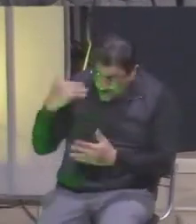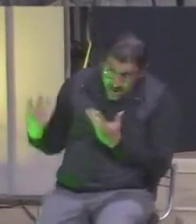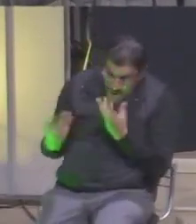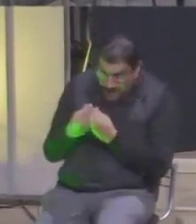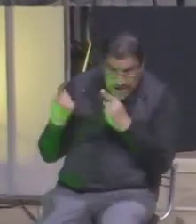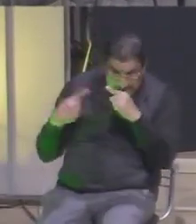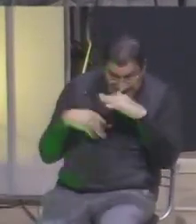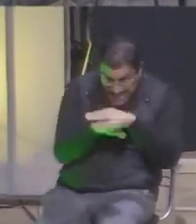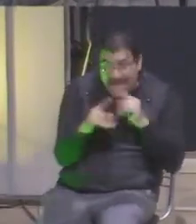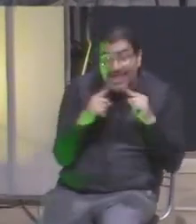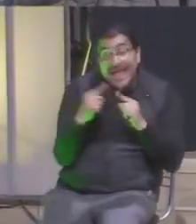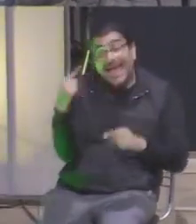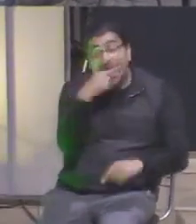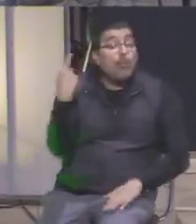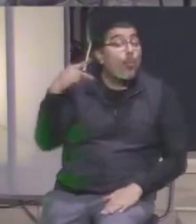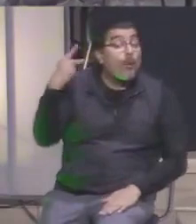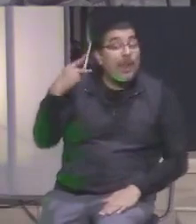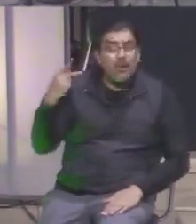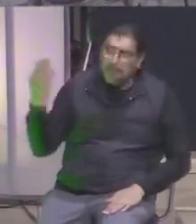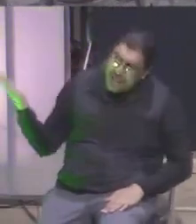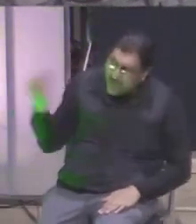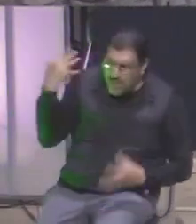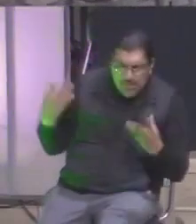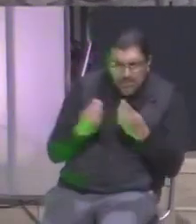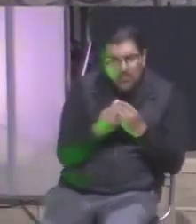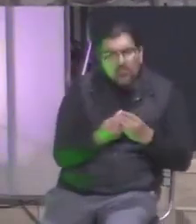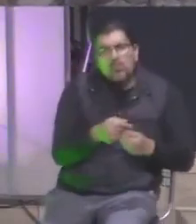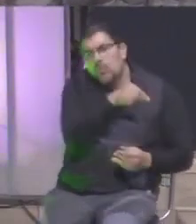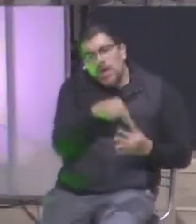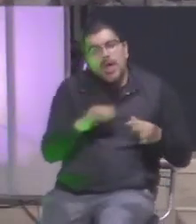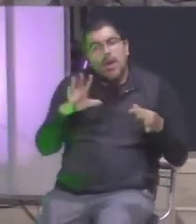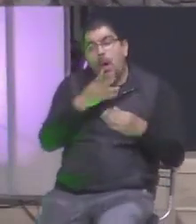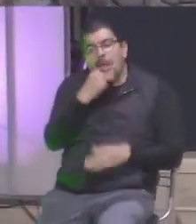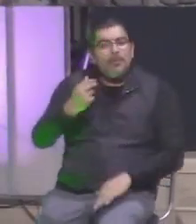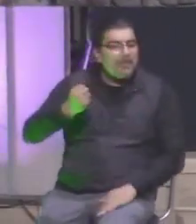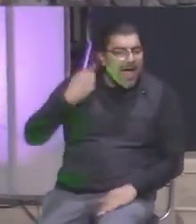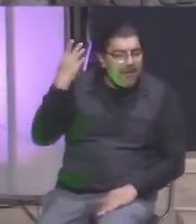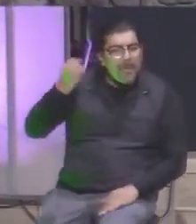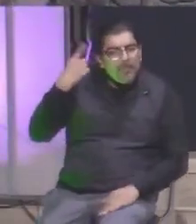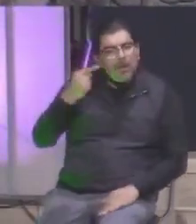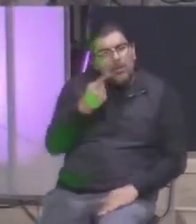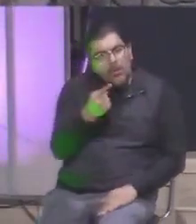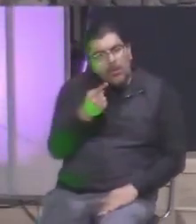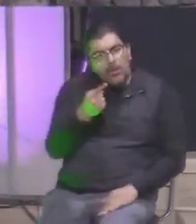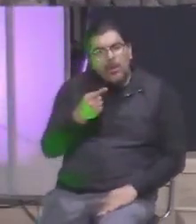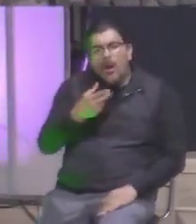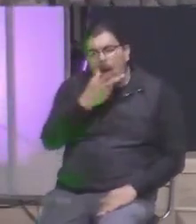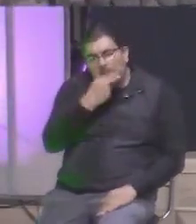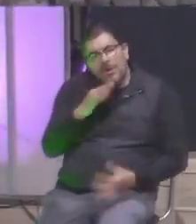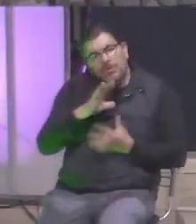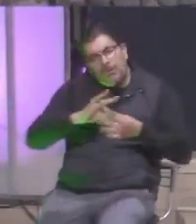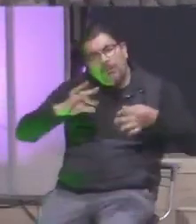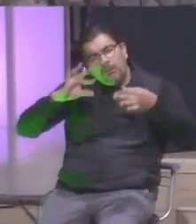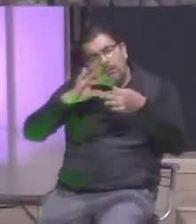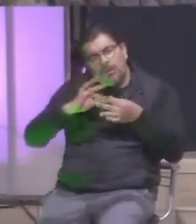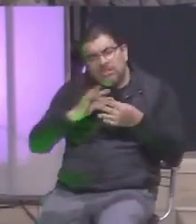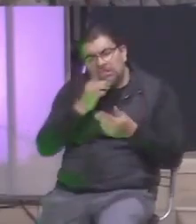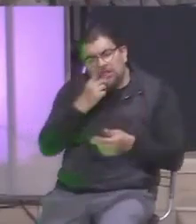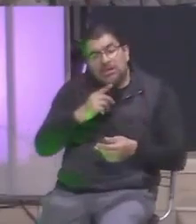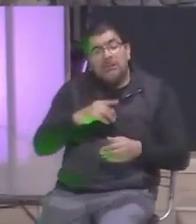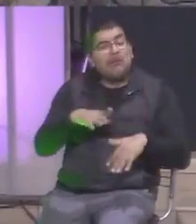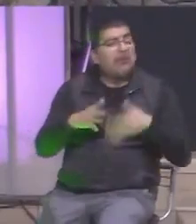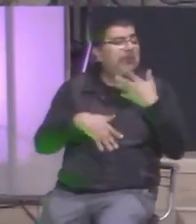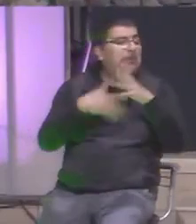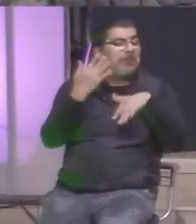en Puebla y después de un mensaje Yo vi que el pastor decía hay alguien